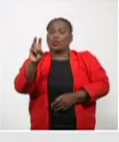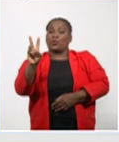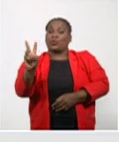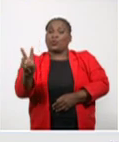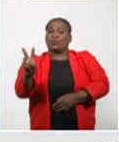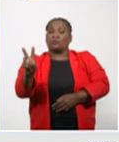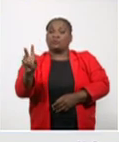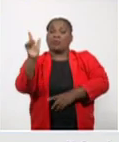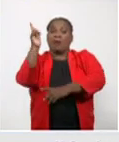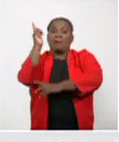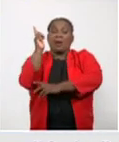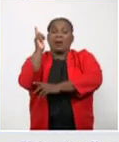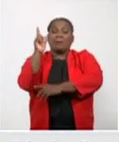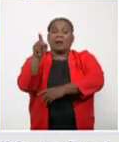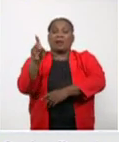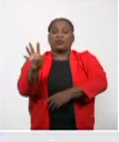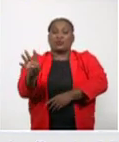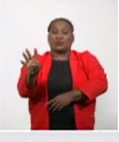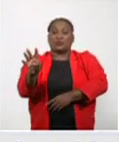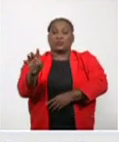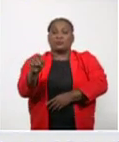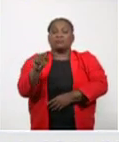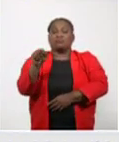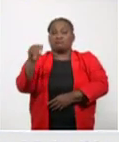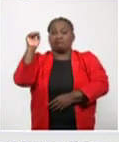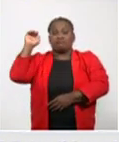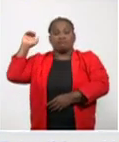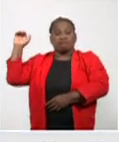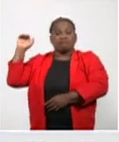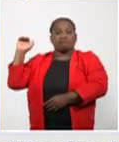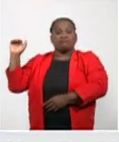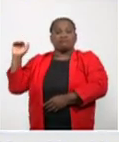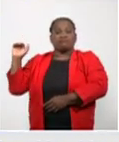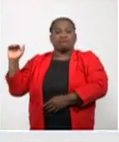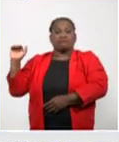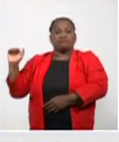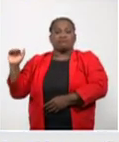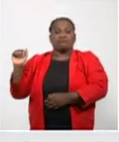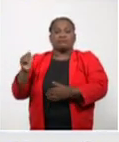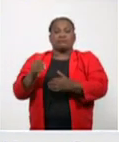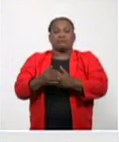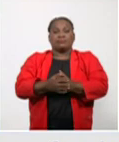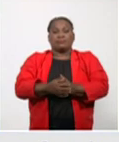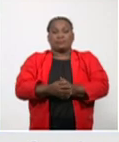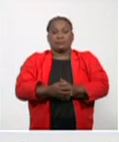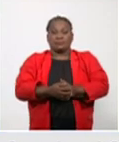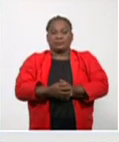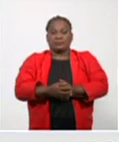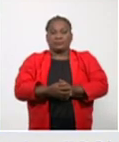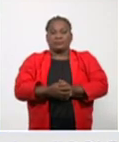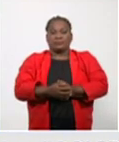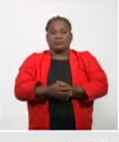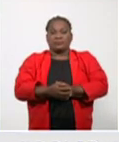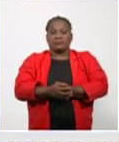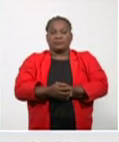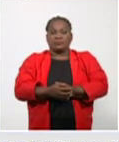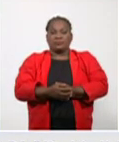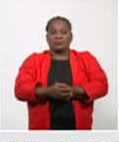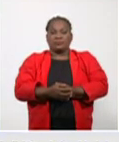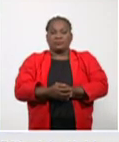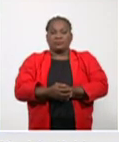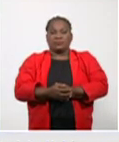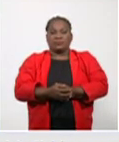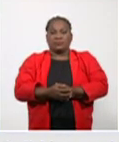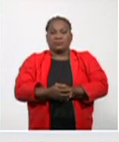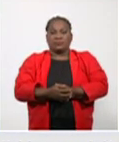Soriano 14, San Luis 8, Contramaestre y Guamá con 2 cada uno, y Segundo Frente y Mella